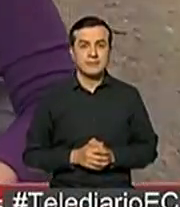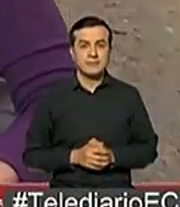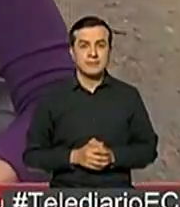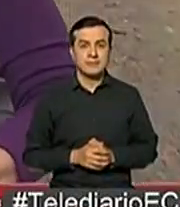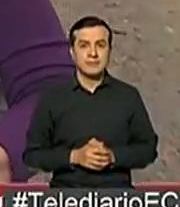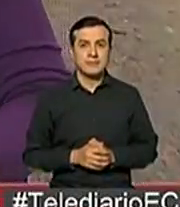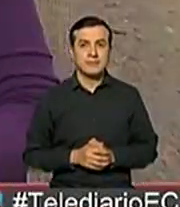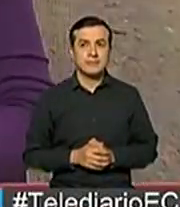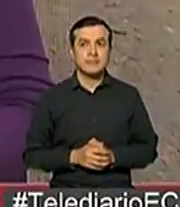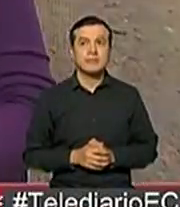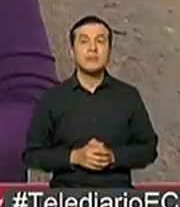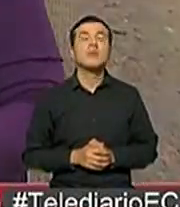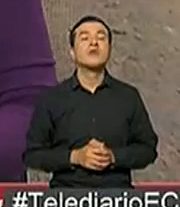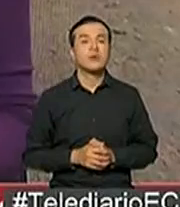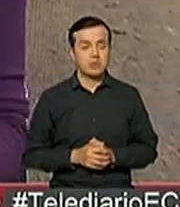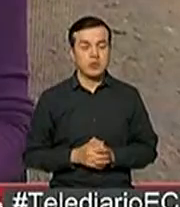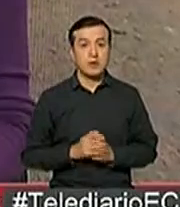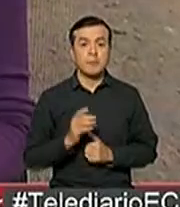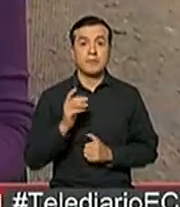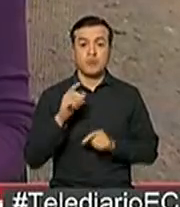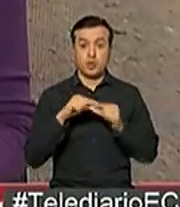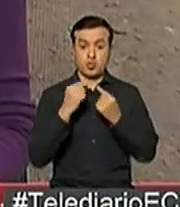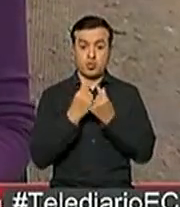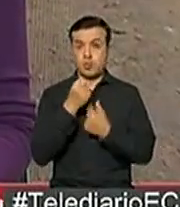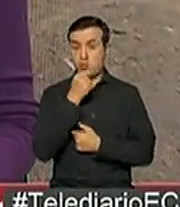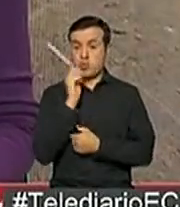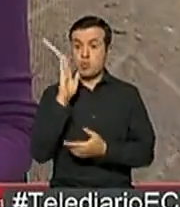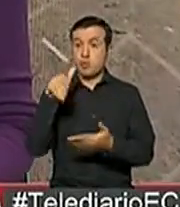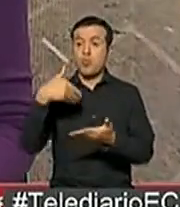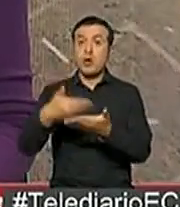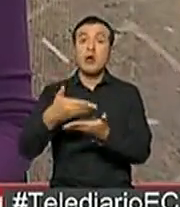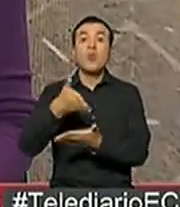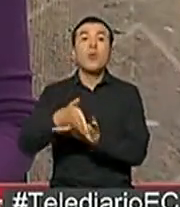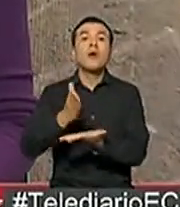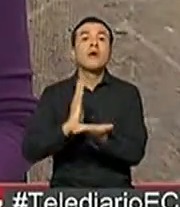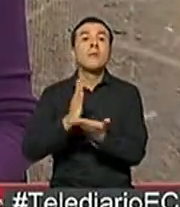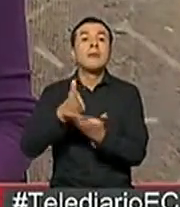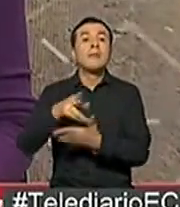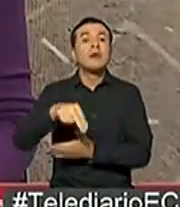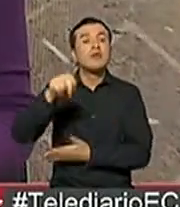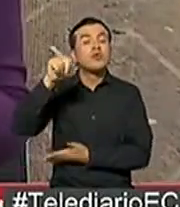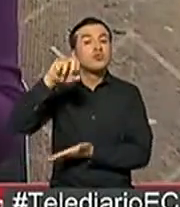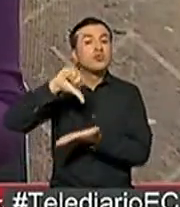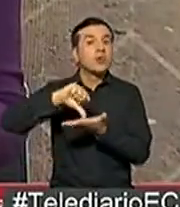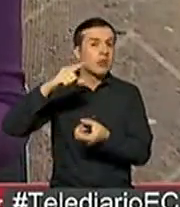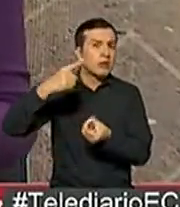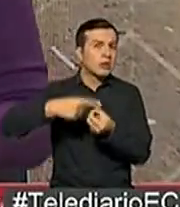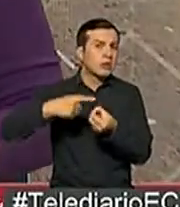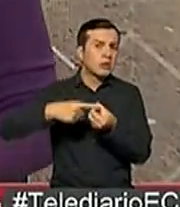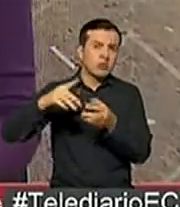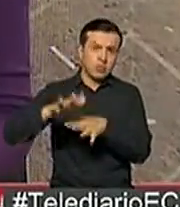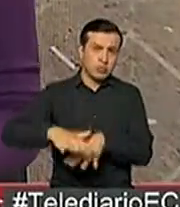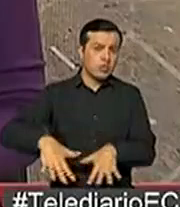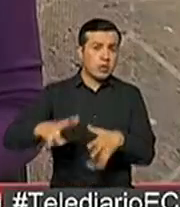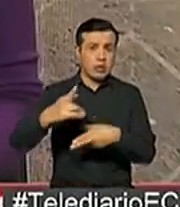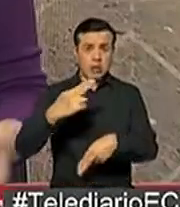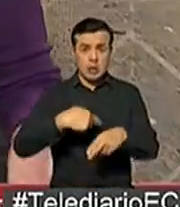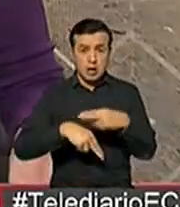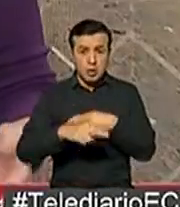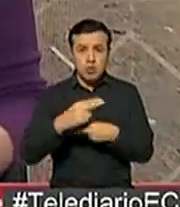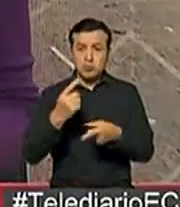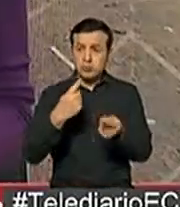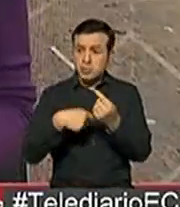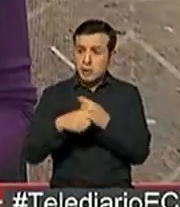un equipo de los medios públicos visitó la población de guayabamba ubicada al norte de la ciudad de quito en este lugar el comercio y las